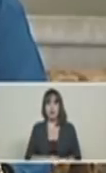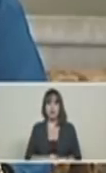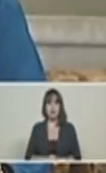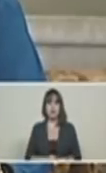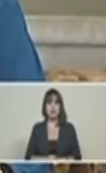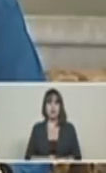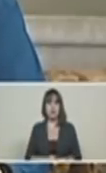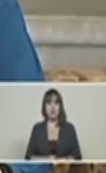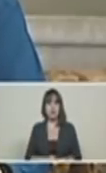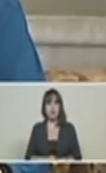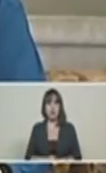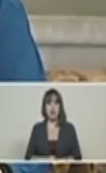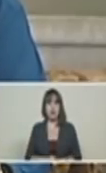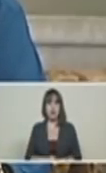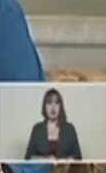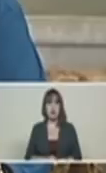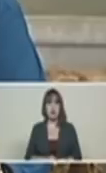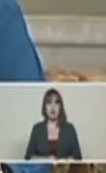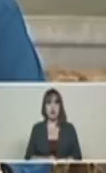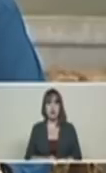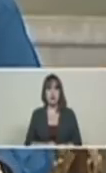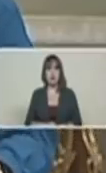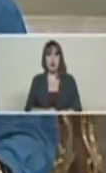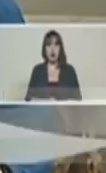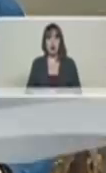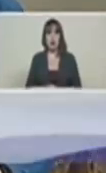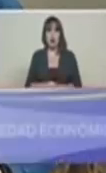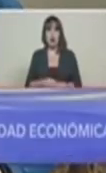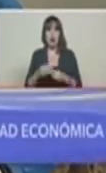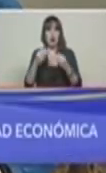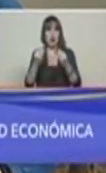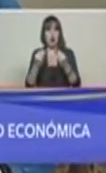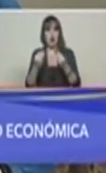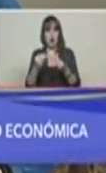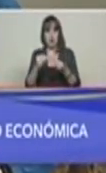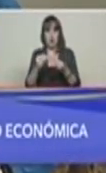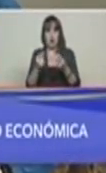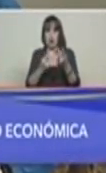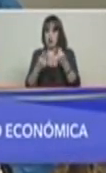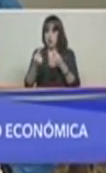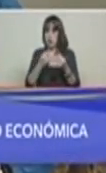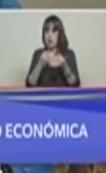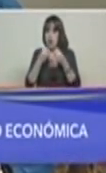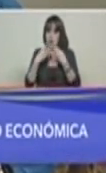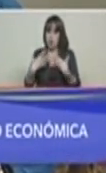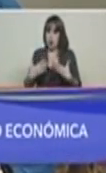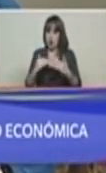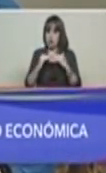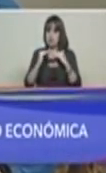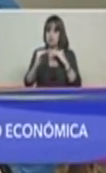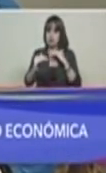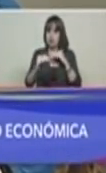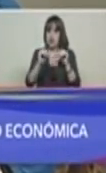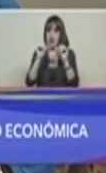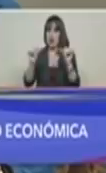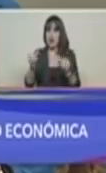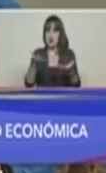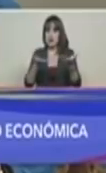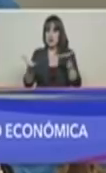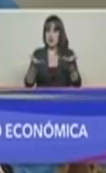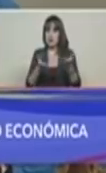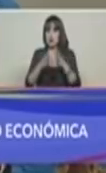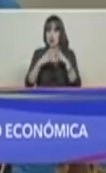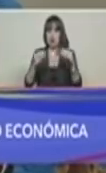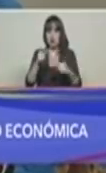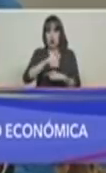Gran noticia para los equilibrios macroeconómicos necesarios de una economía sana, al servicio de todas y